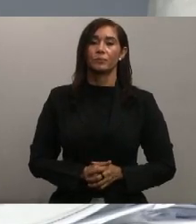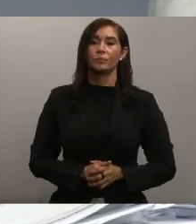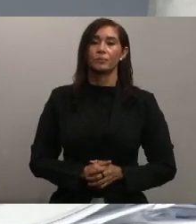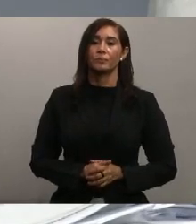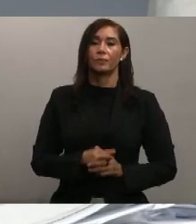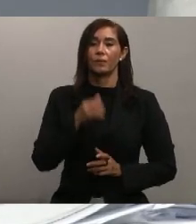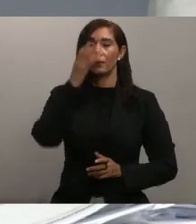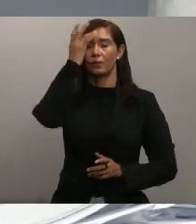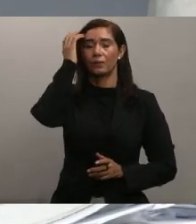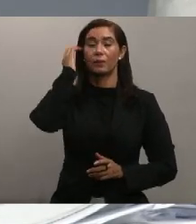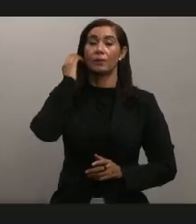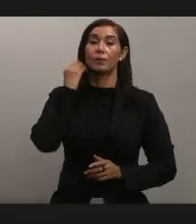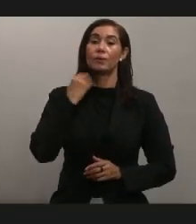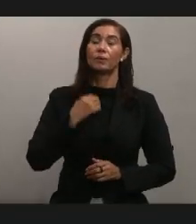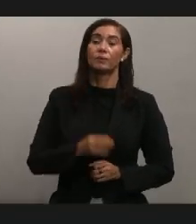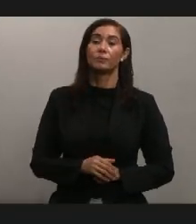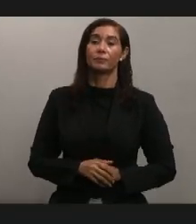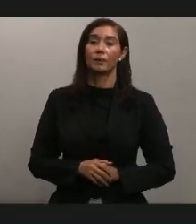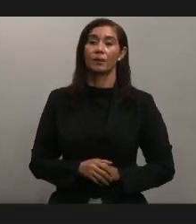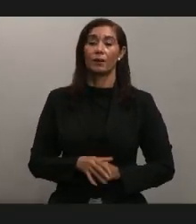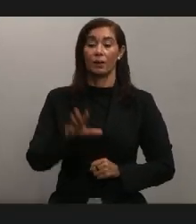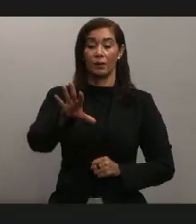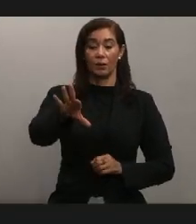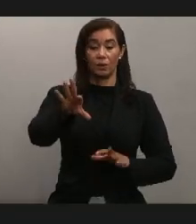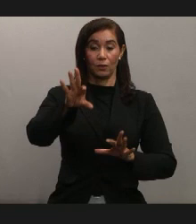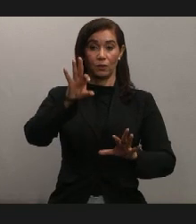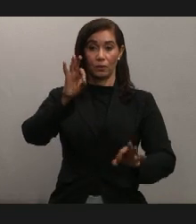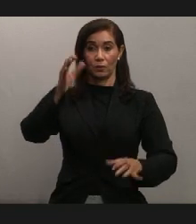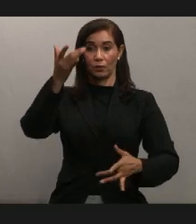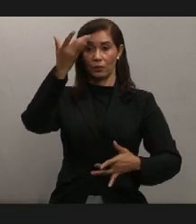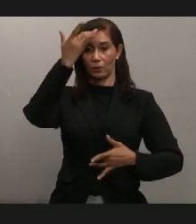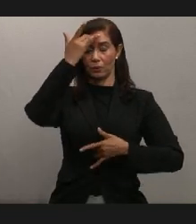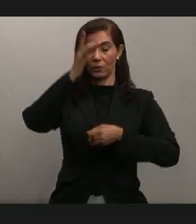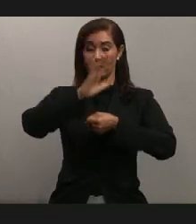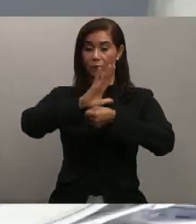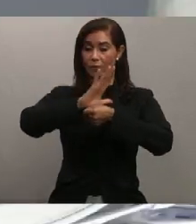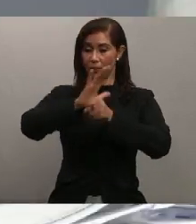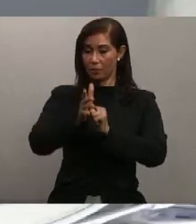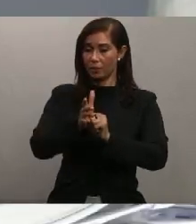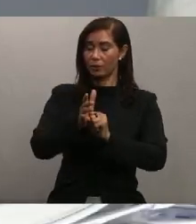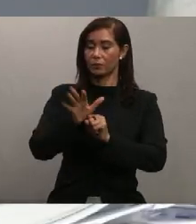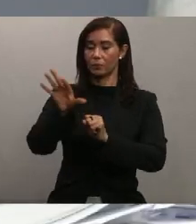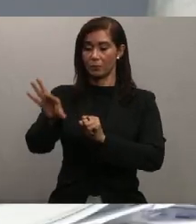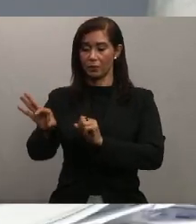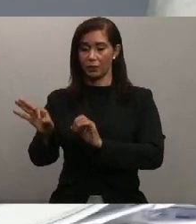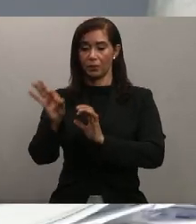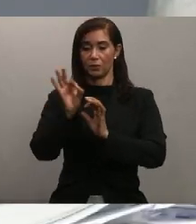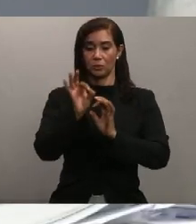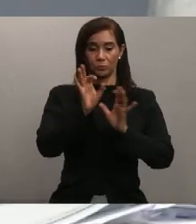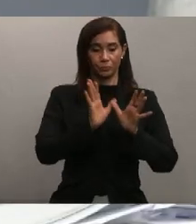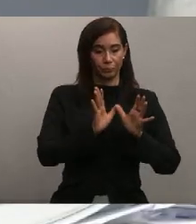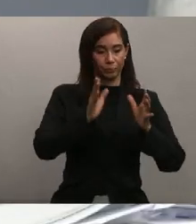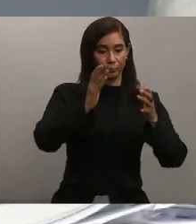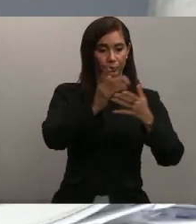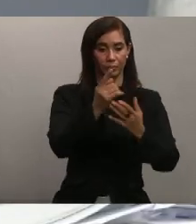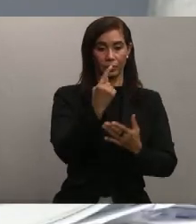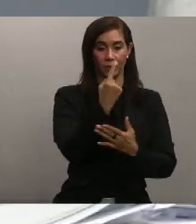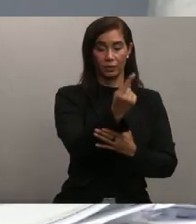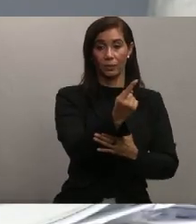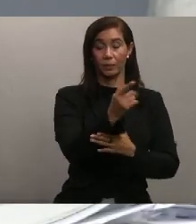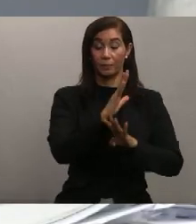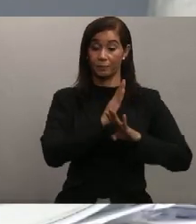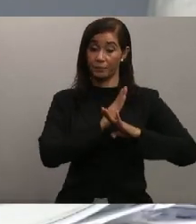puedan detectar, pues entonces son conducidos a los centros de aislamiento con fines de evitar de que